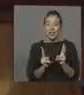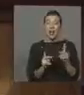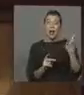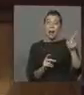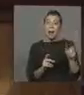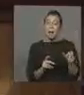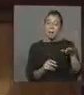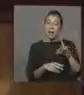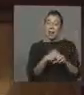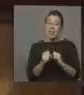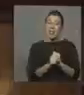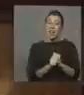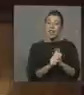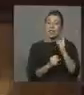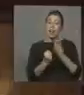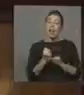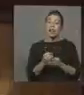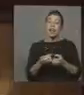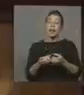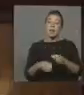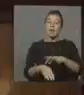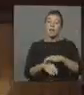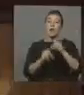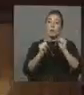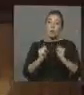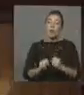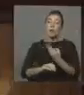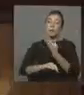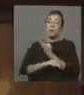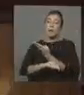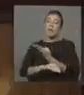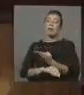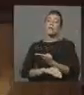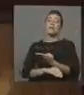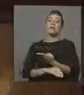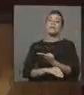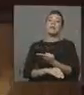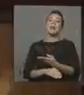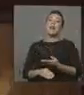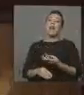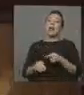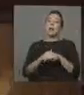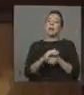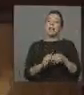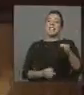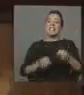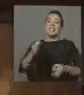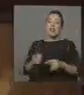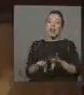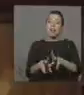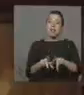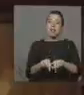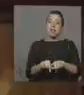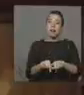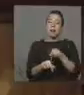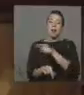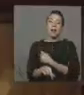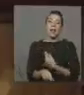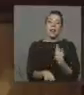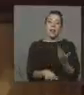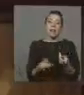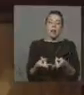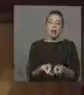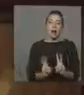menor asistida por un integrante del equipo de salud podrá solicitar la intervención del Tribunal de Familia competente para que éste otorgue